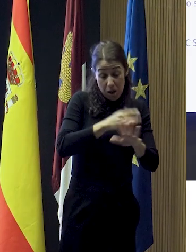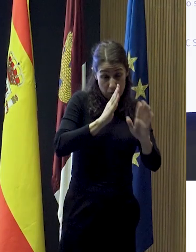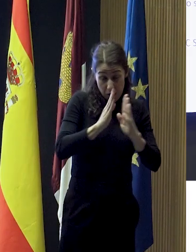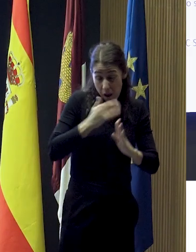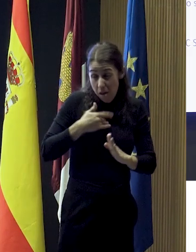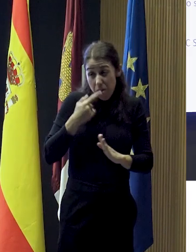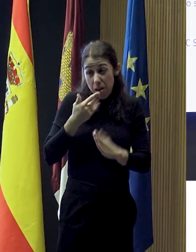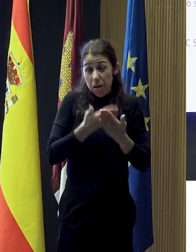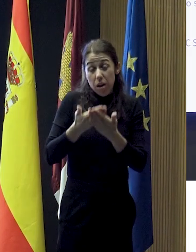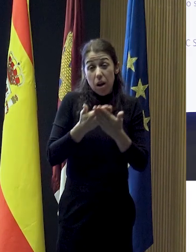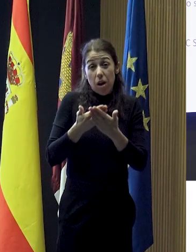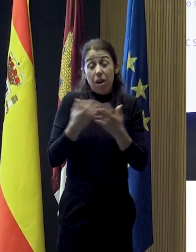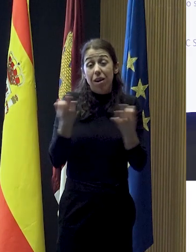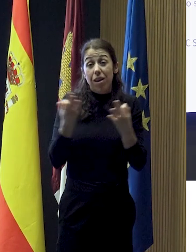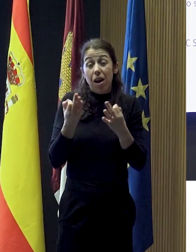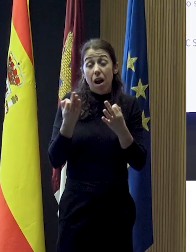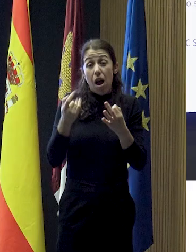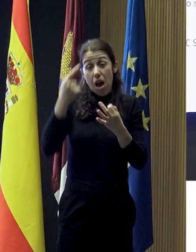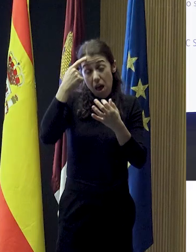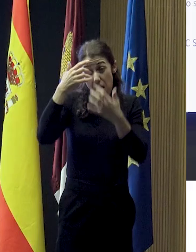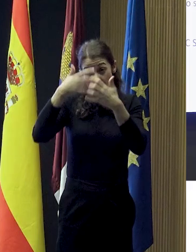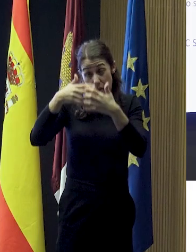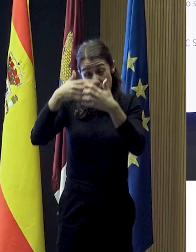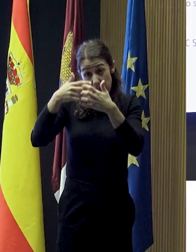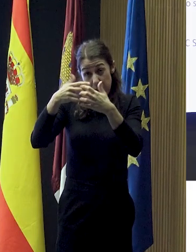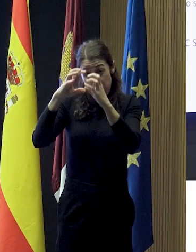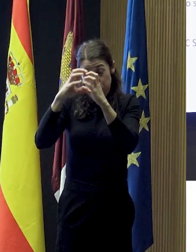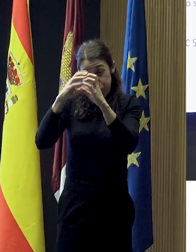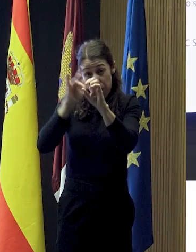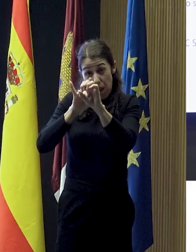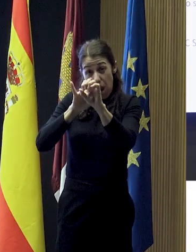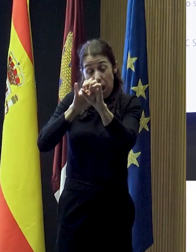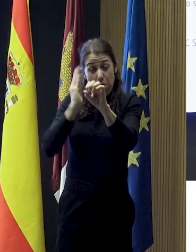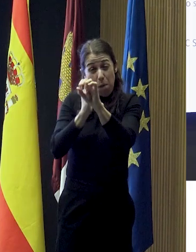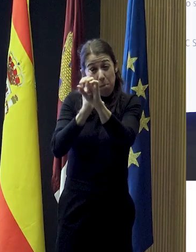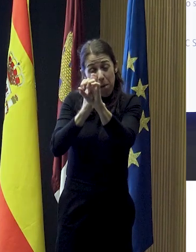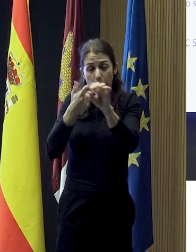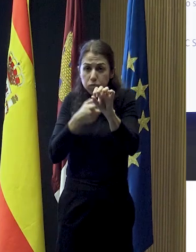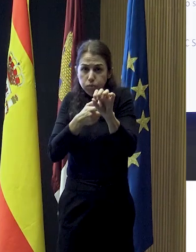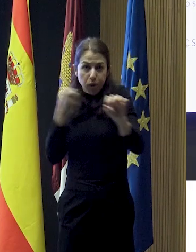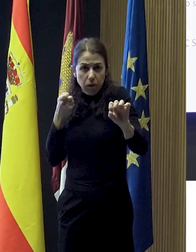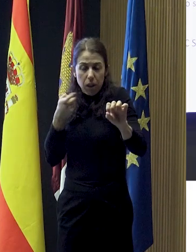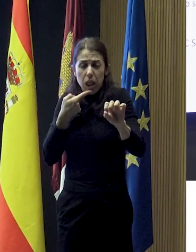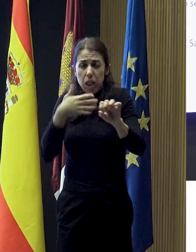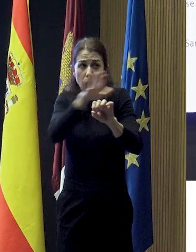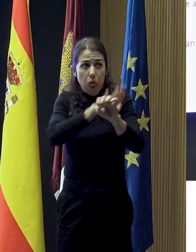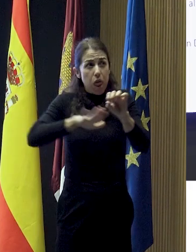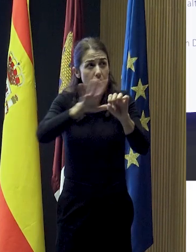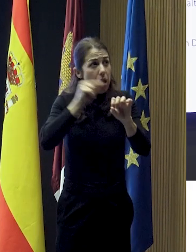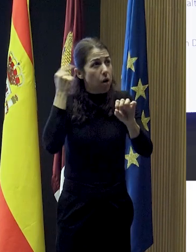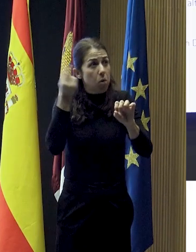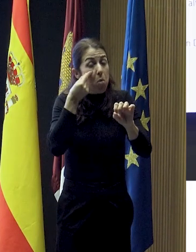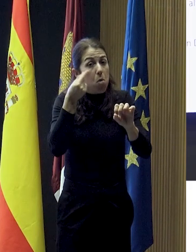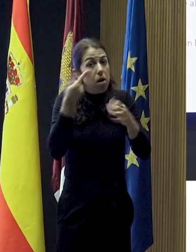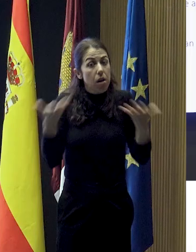trataron extirparle la región donde se producían esos ataques epilépticos. Y esa región, mirad vosotros por